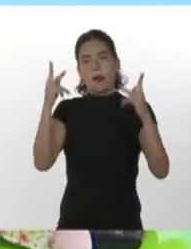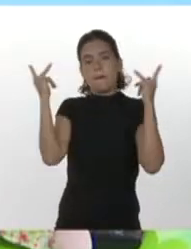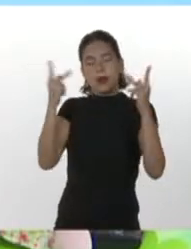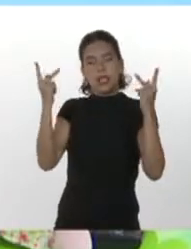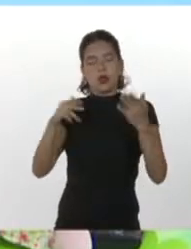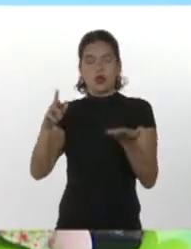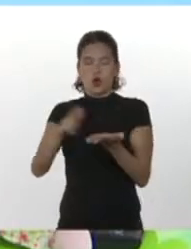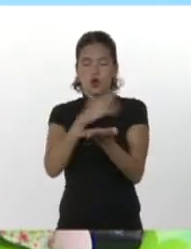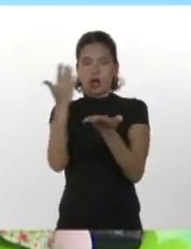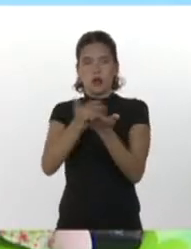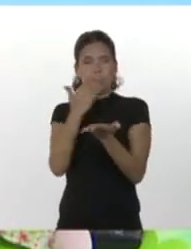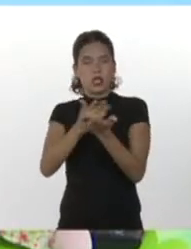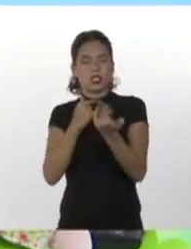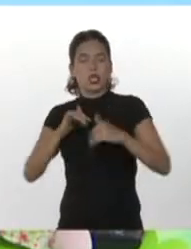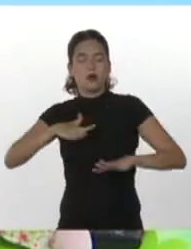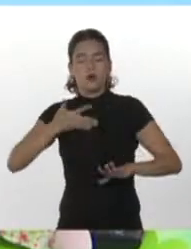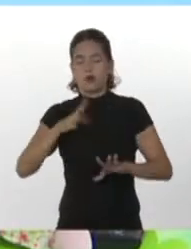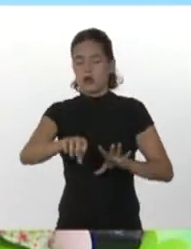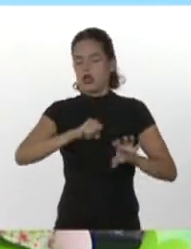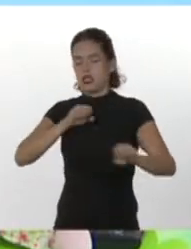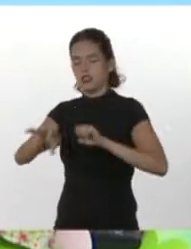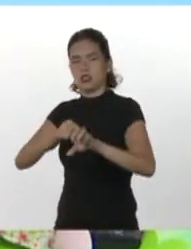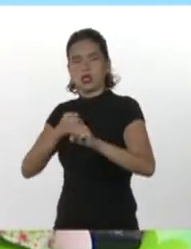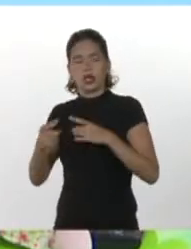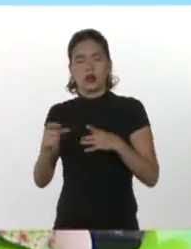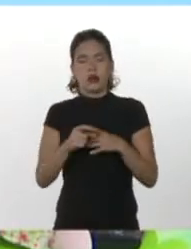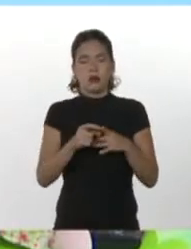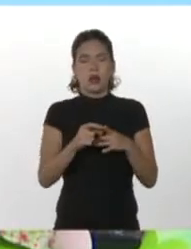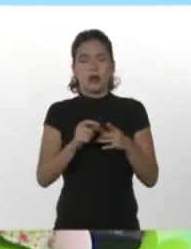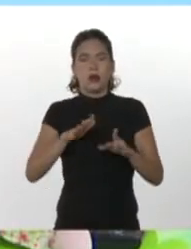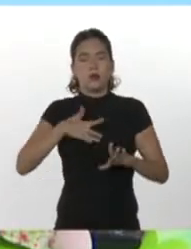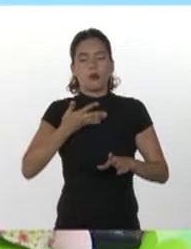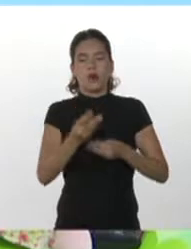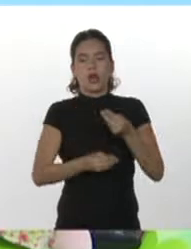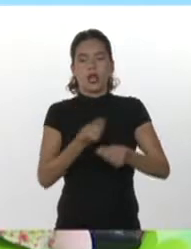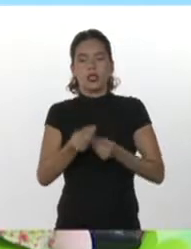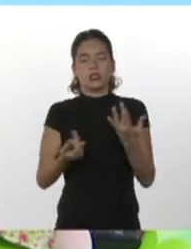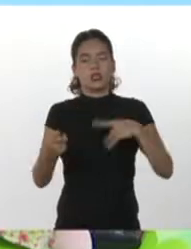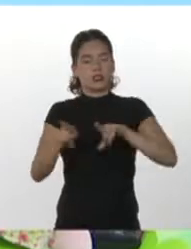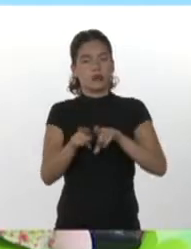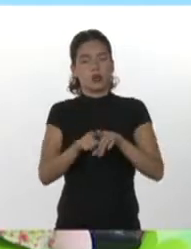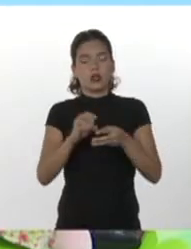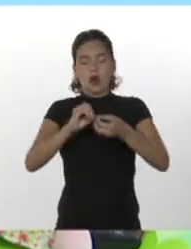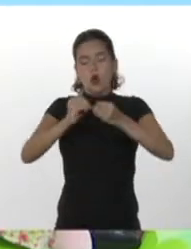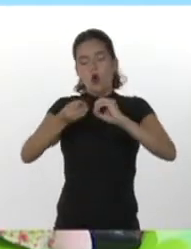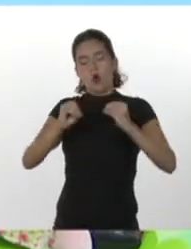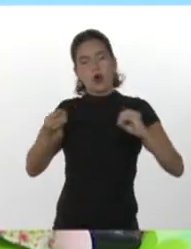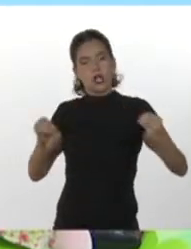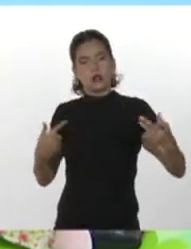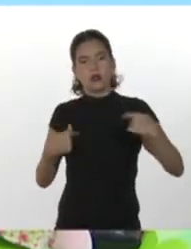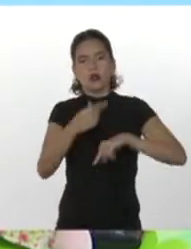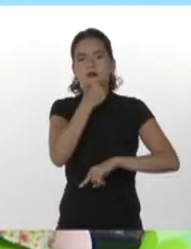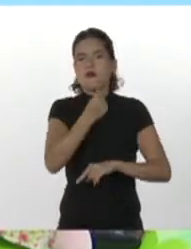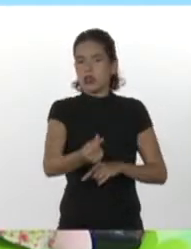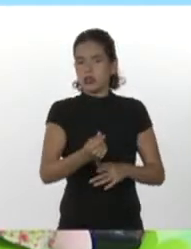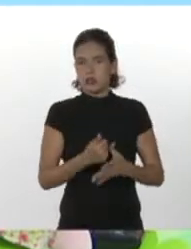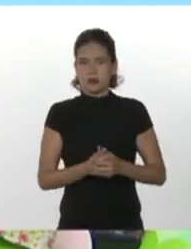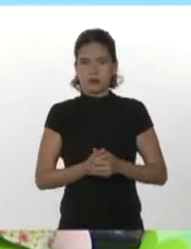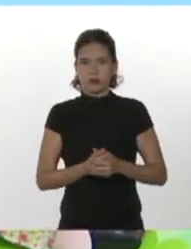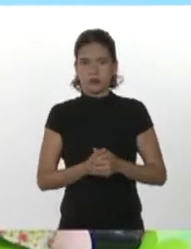periódicos, revistas y puedan sacar algunas palabras, puedan conformar incluso hasta algunas oraciones sencillas,